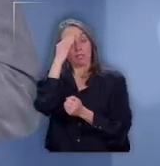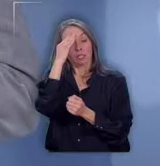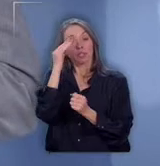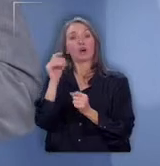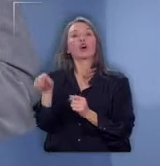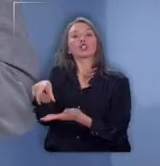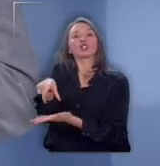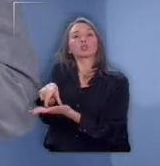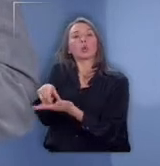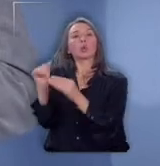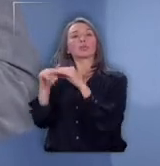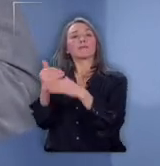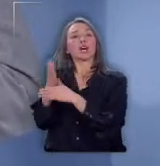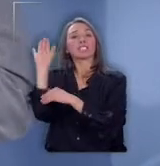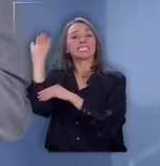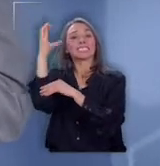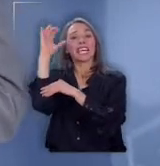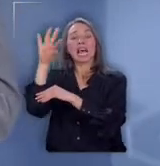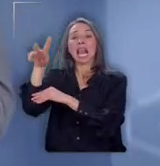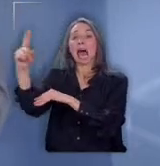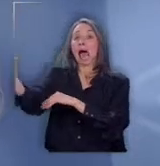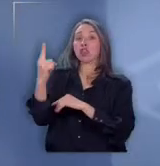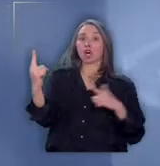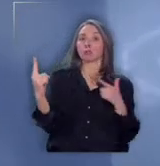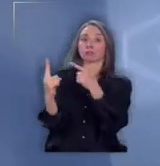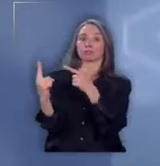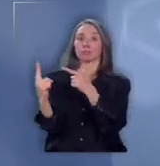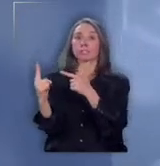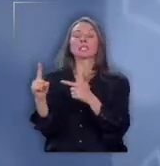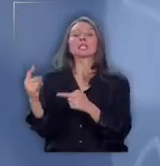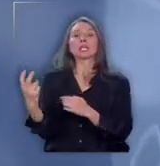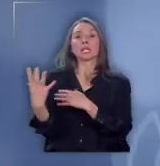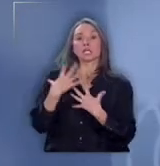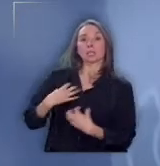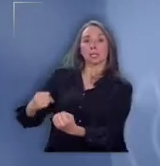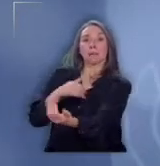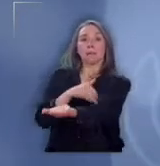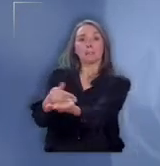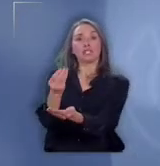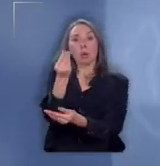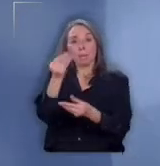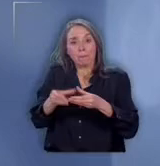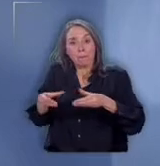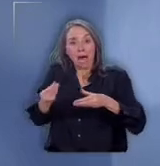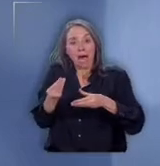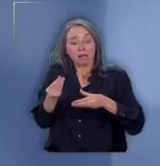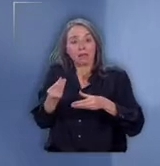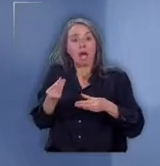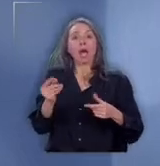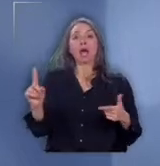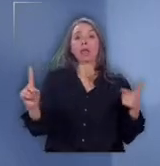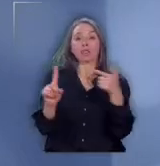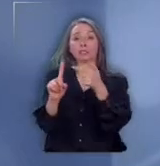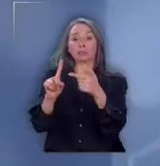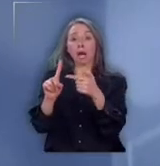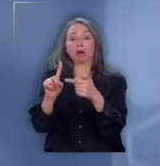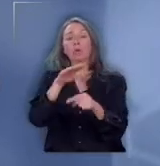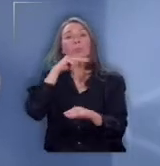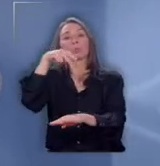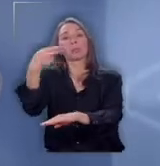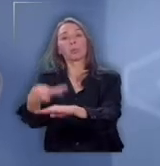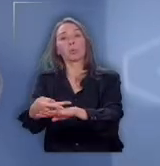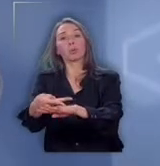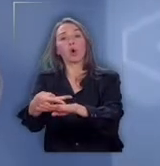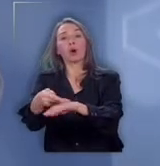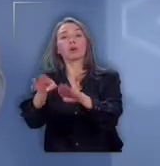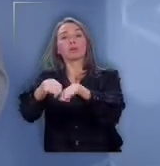sucursal bancaria en La Serena el delincuente que intentó robarle una millonaria cifra de dinero en efectivo murió los estacionamientos de este